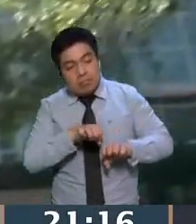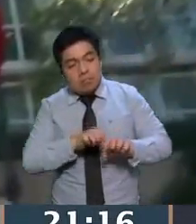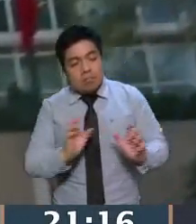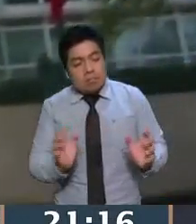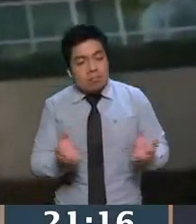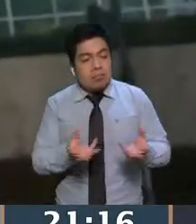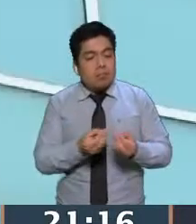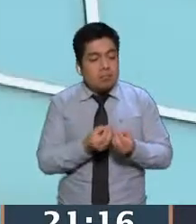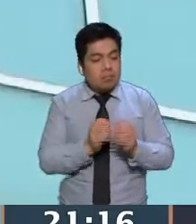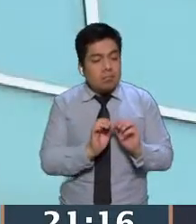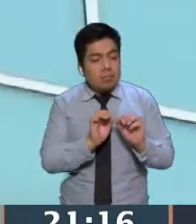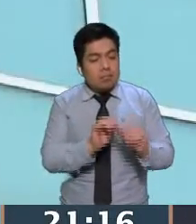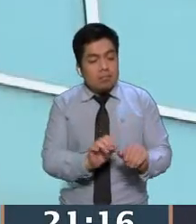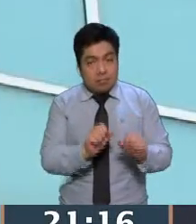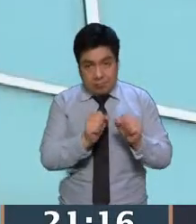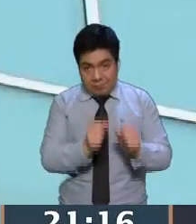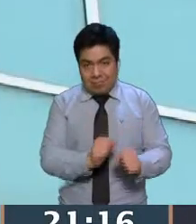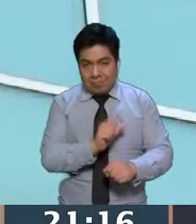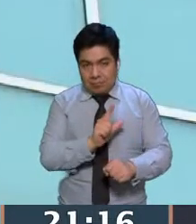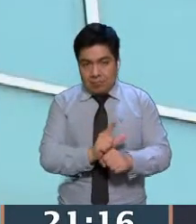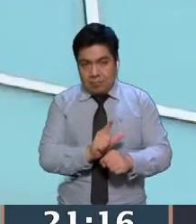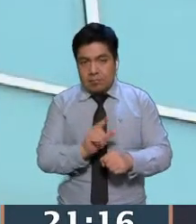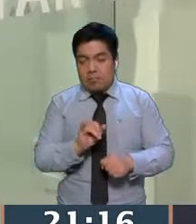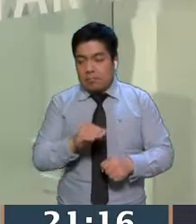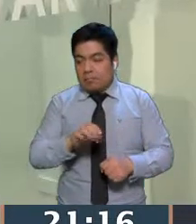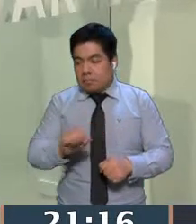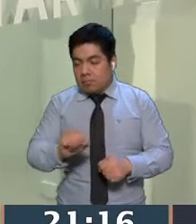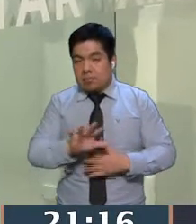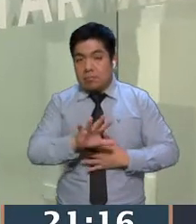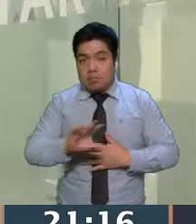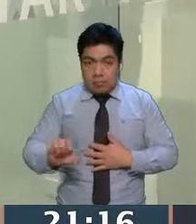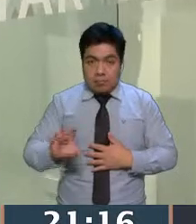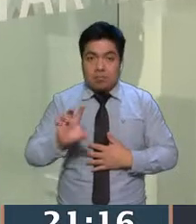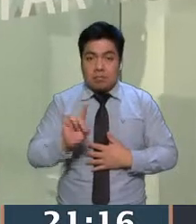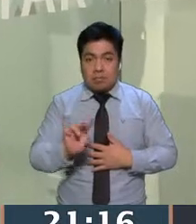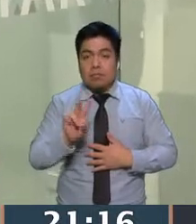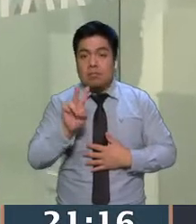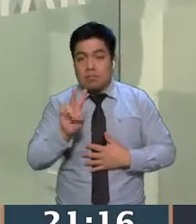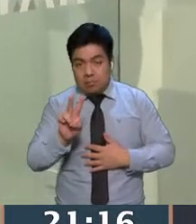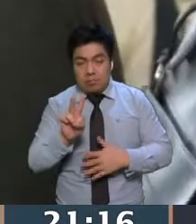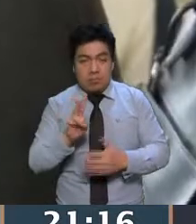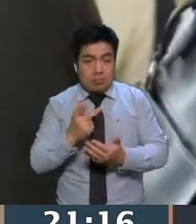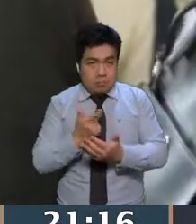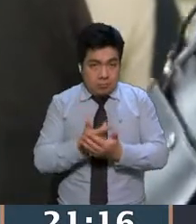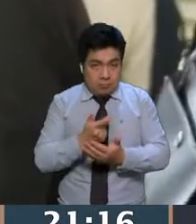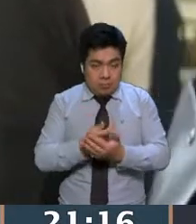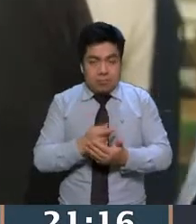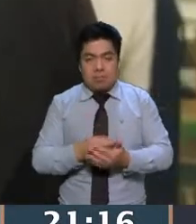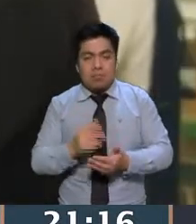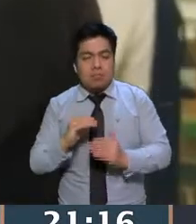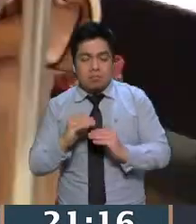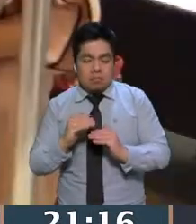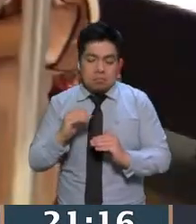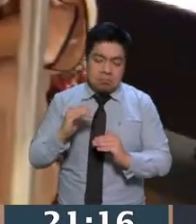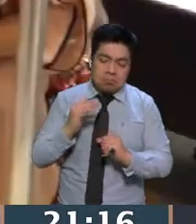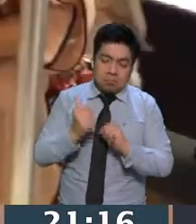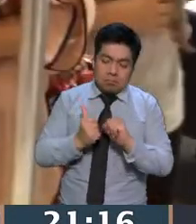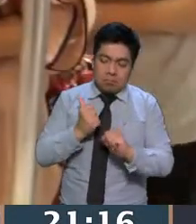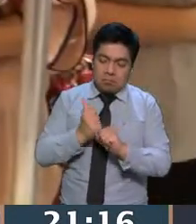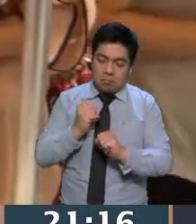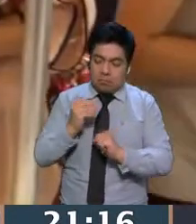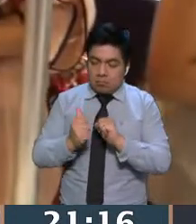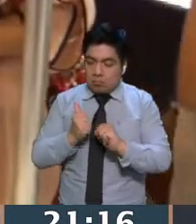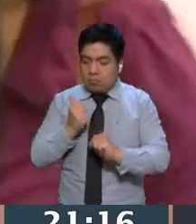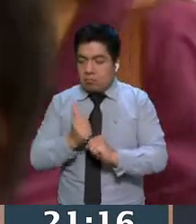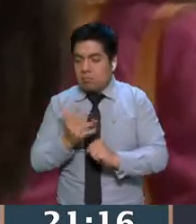al Instituto Mexicano del Seguro Social alcanzó los 532 pesos, lo que representa un incremento anual nominal